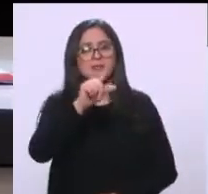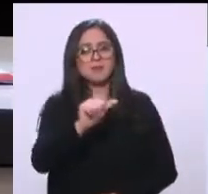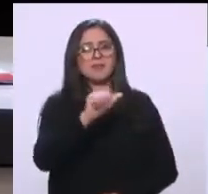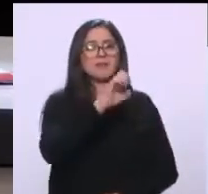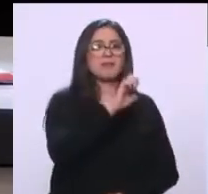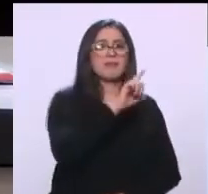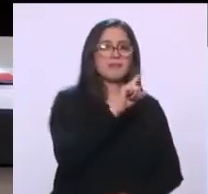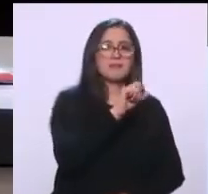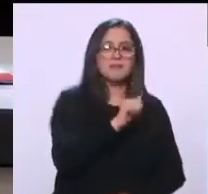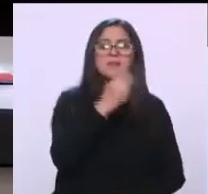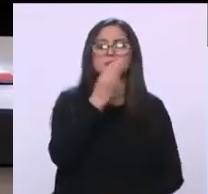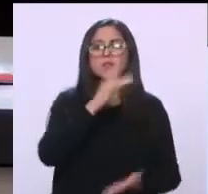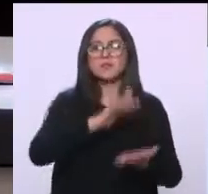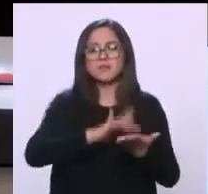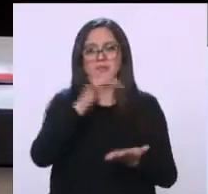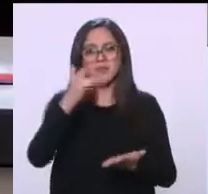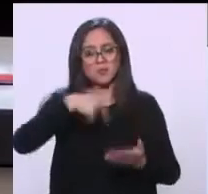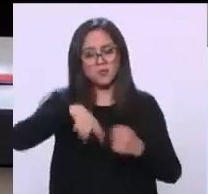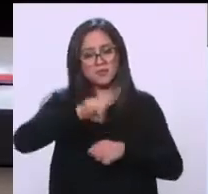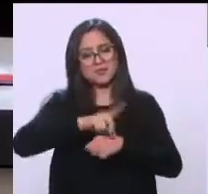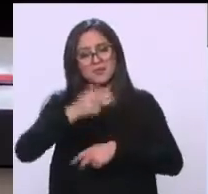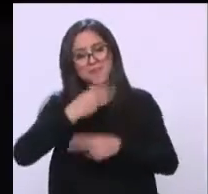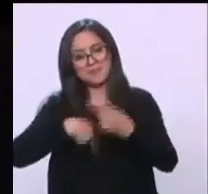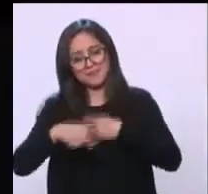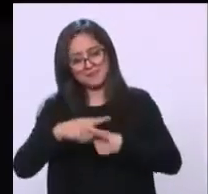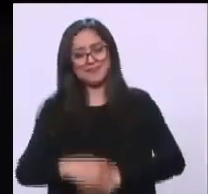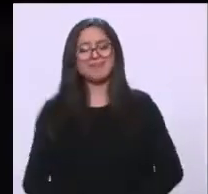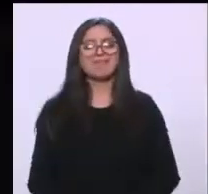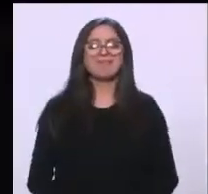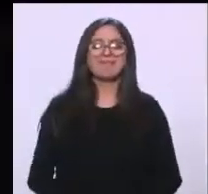Elisa Godínez, muchas gracias por estar con nosotros. Muchas gracias a ustedes. Muchísimas gracias por habernos acompañado. Nosotros